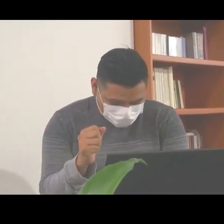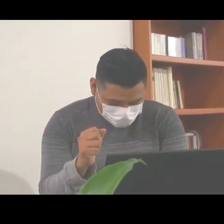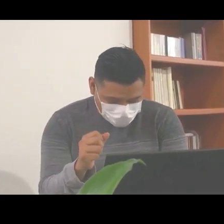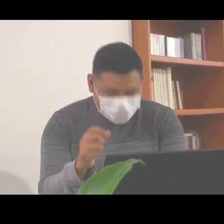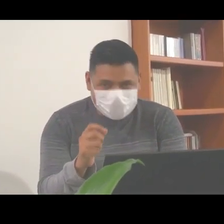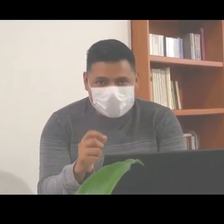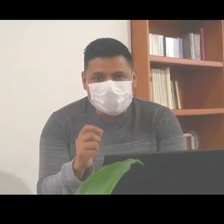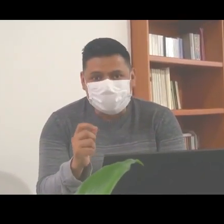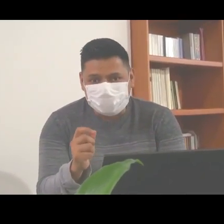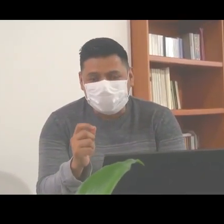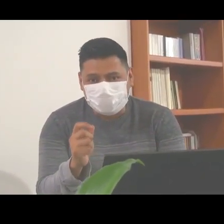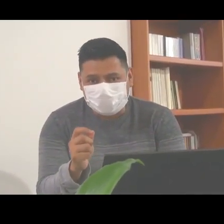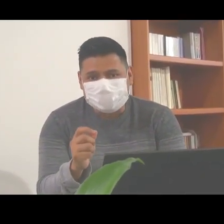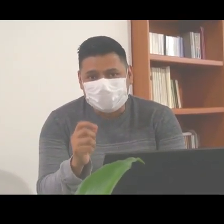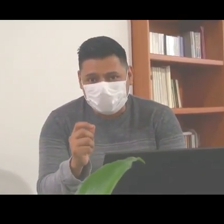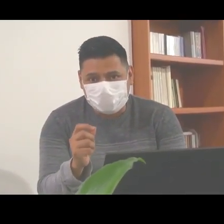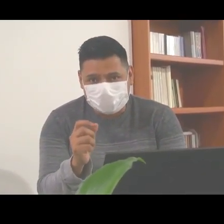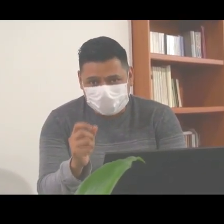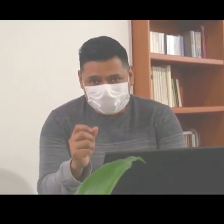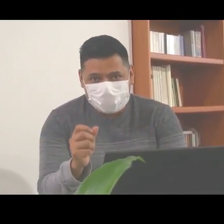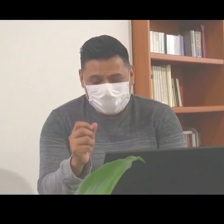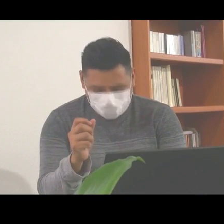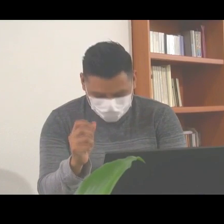del correo